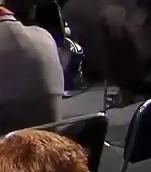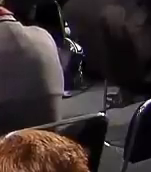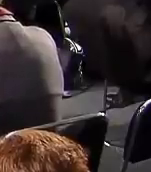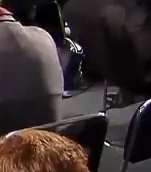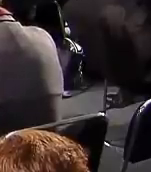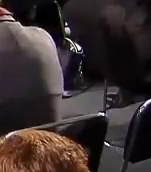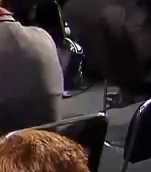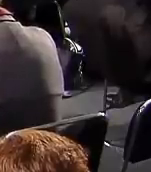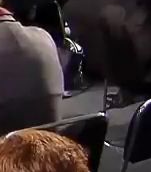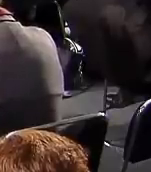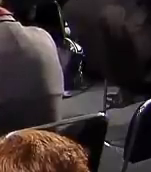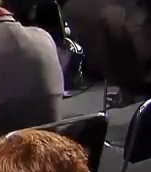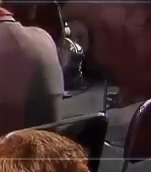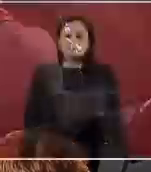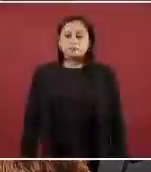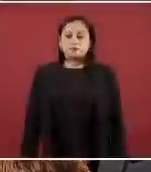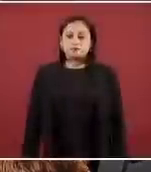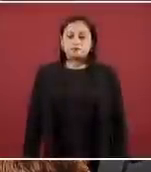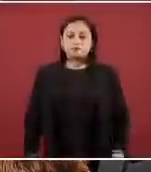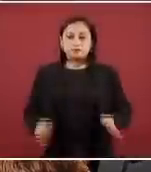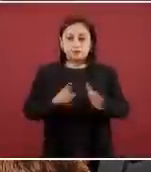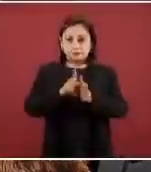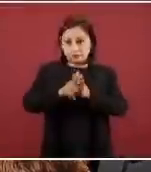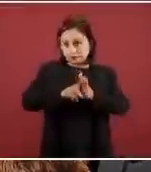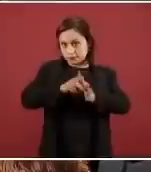llama Aldama en pedazos.